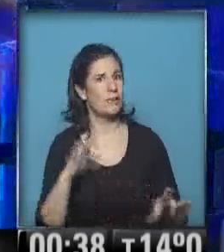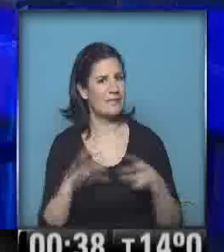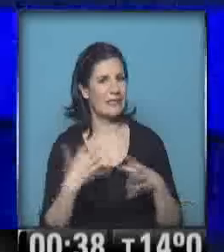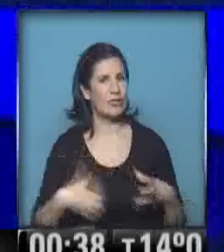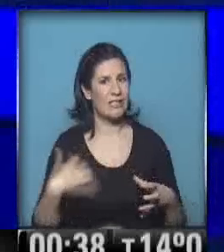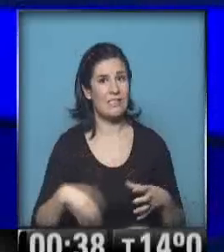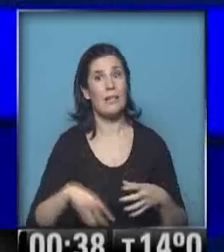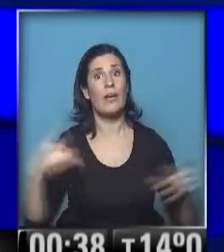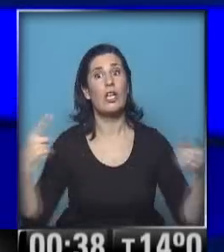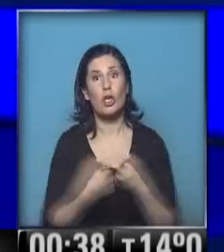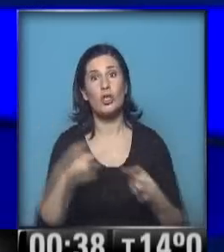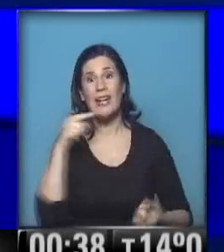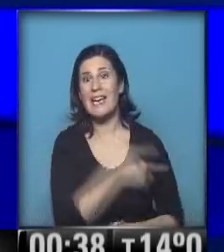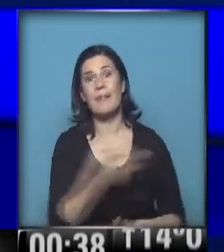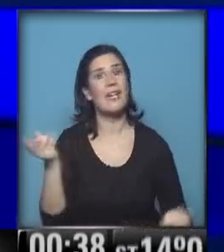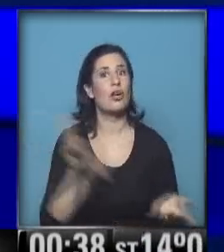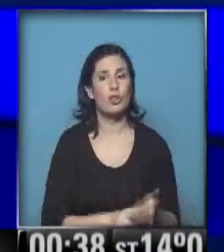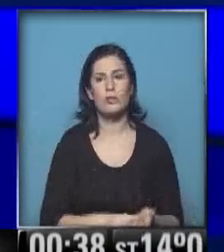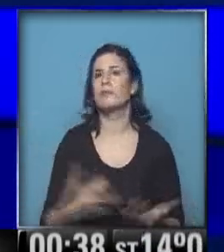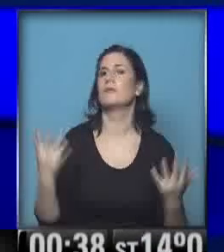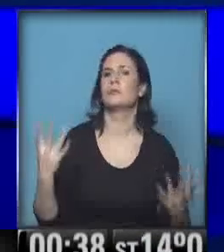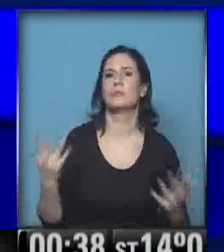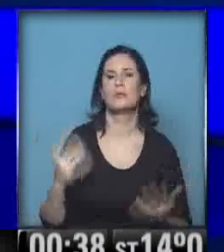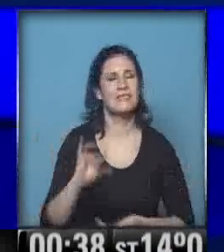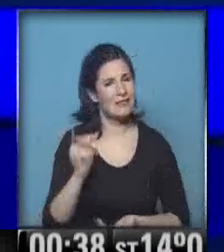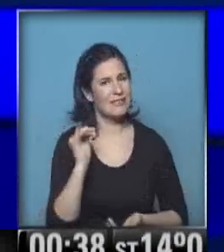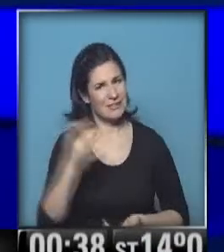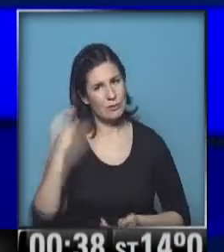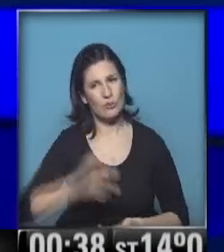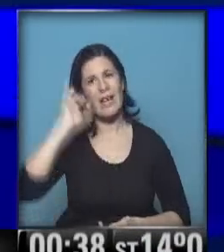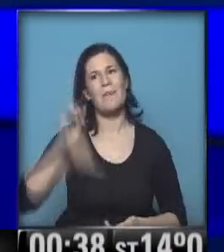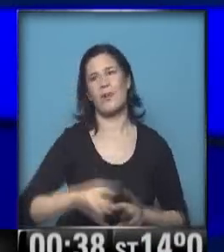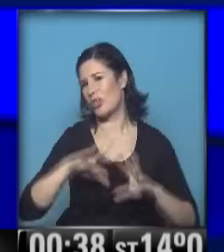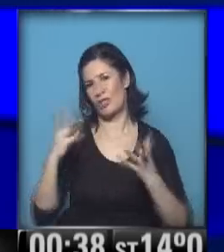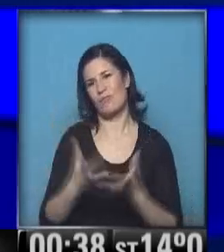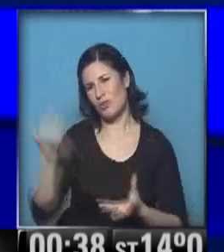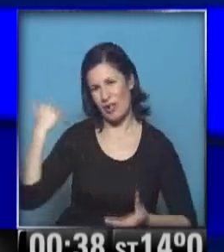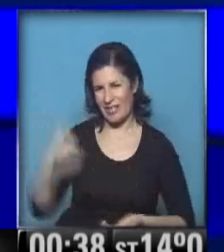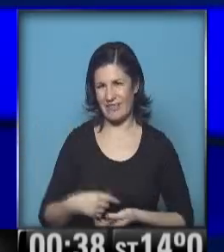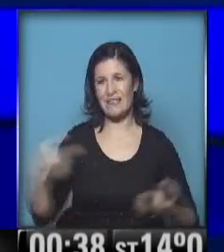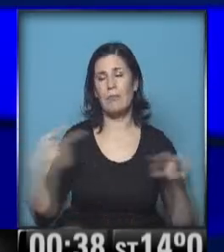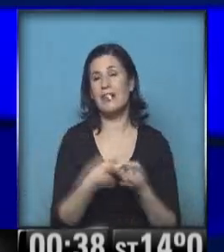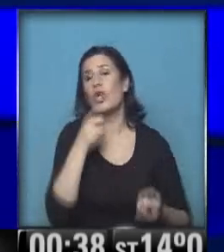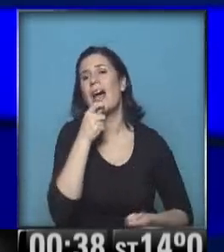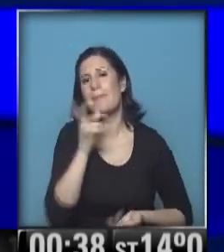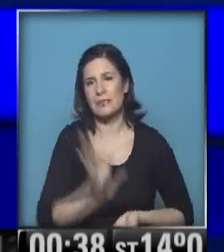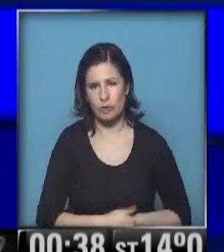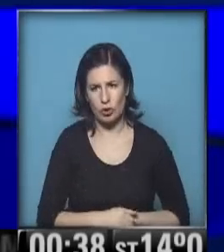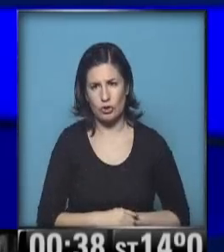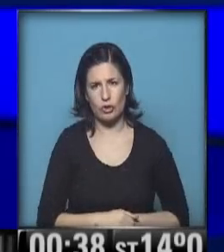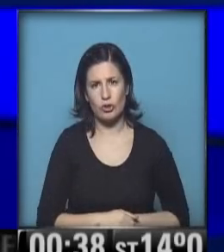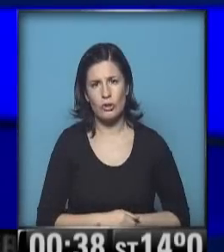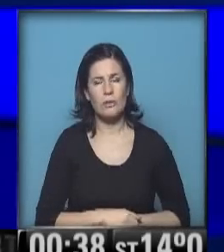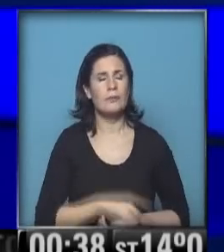frente a Alemania, ni más ni menos. Mami, que fue el otro finalista y el campeón del mundo. Esta vez en un partido amistoso sin algunas de las figuras que han llegado a la